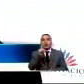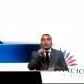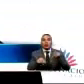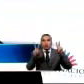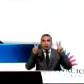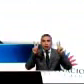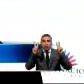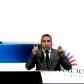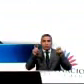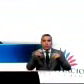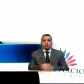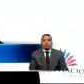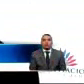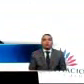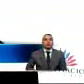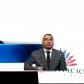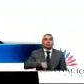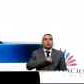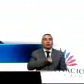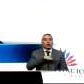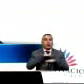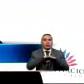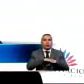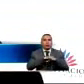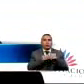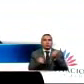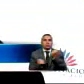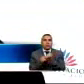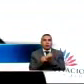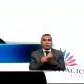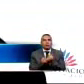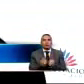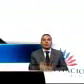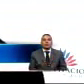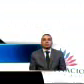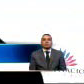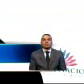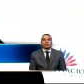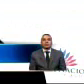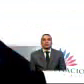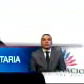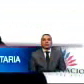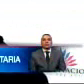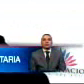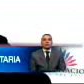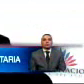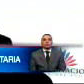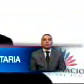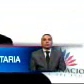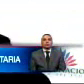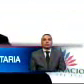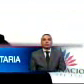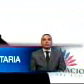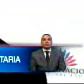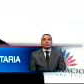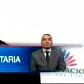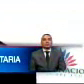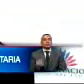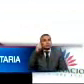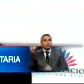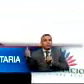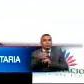temas que nosotros vamos a respaldar, que tienen que ver con conseguir un aporte